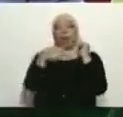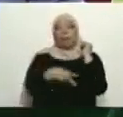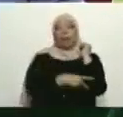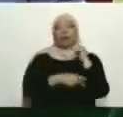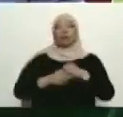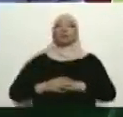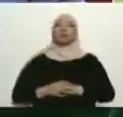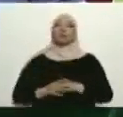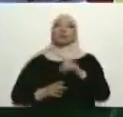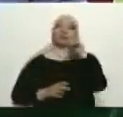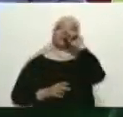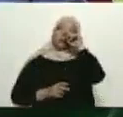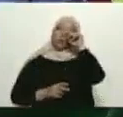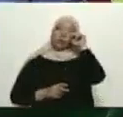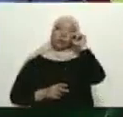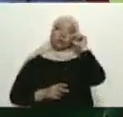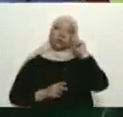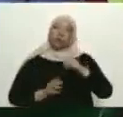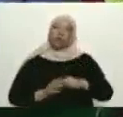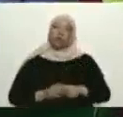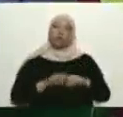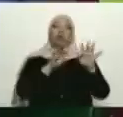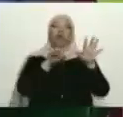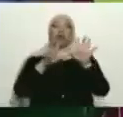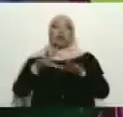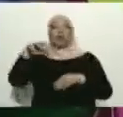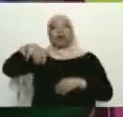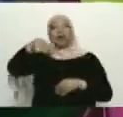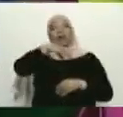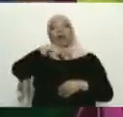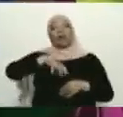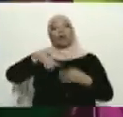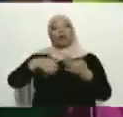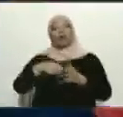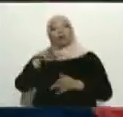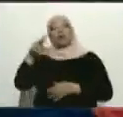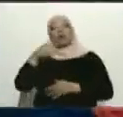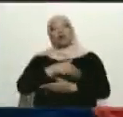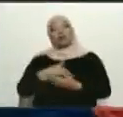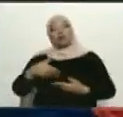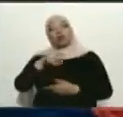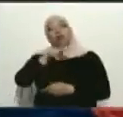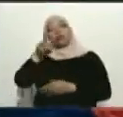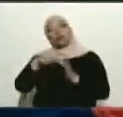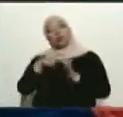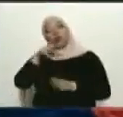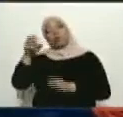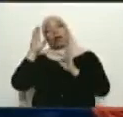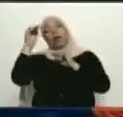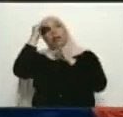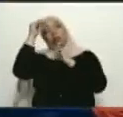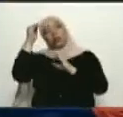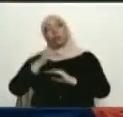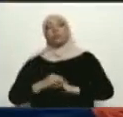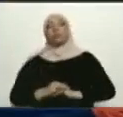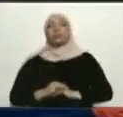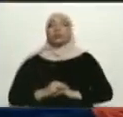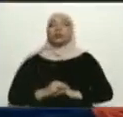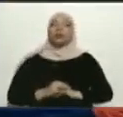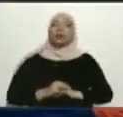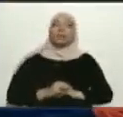con en los veintitrés Estados Distrito capital Bueno más de tres millones doscientas mil personas fueron atendidas Bueno almirante